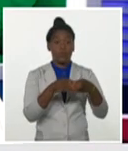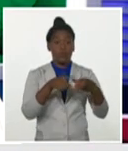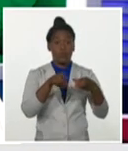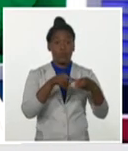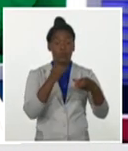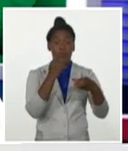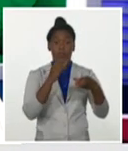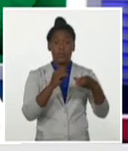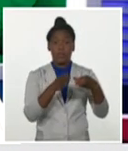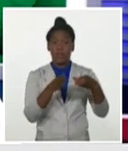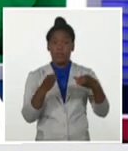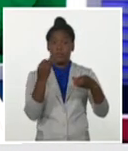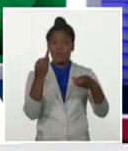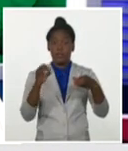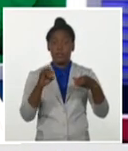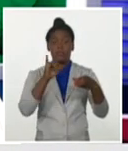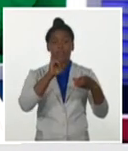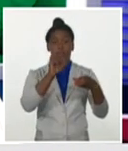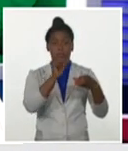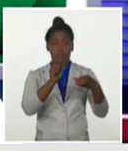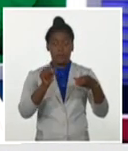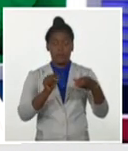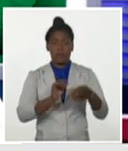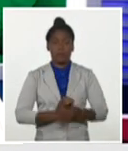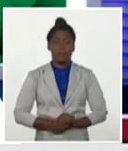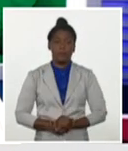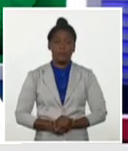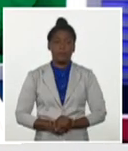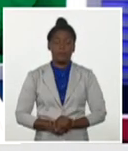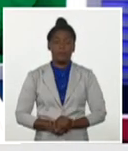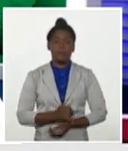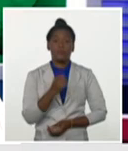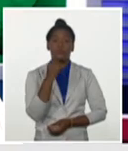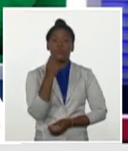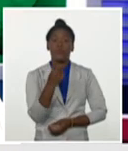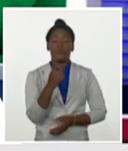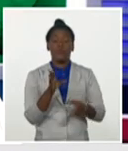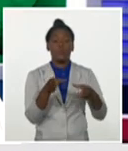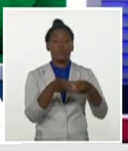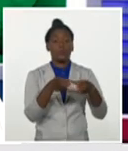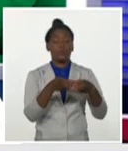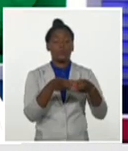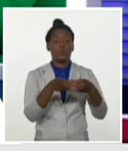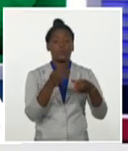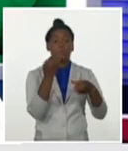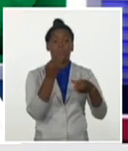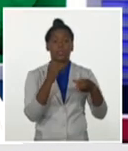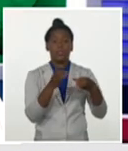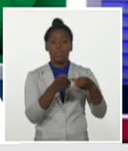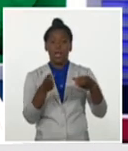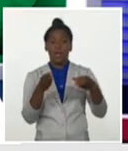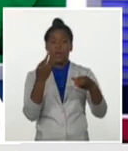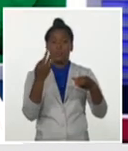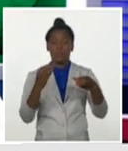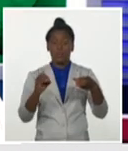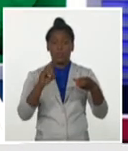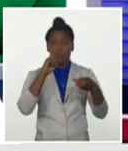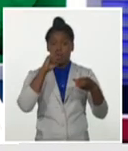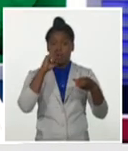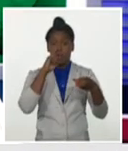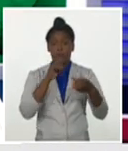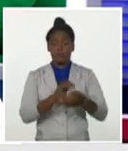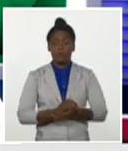60 a 70 años de edad y 1 en el grupo de 70 a 80 y 1 de 90